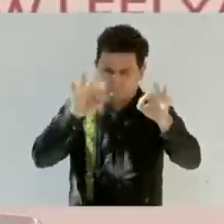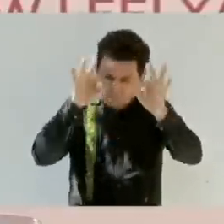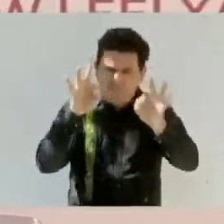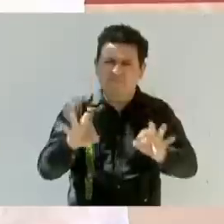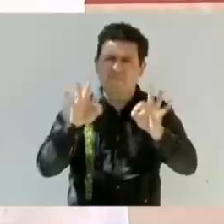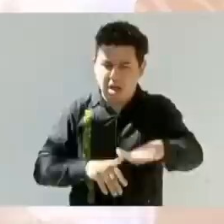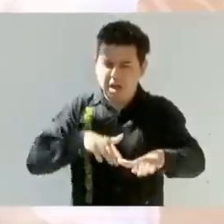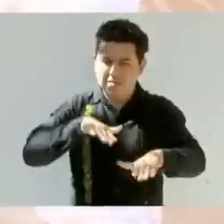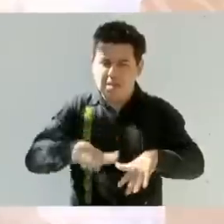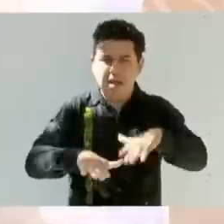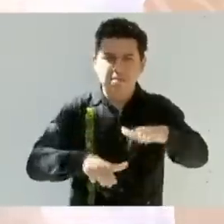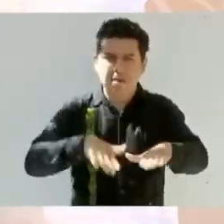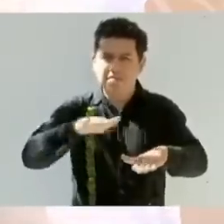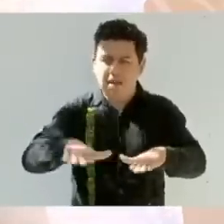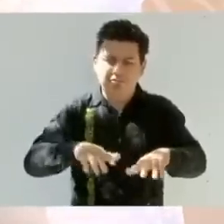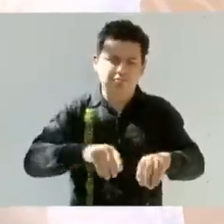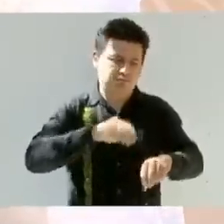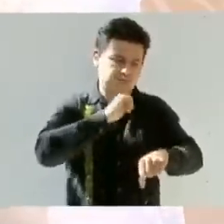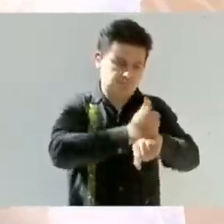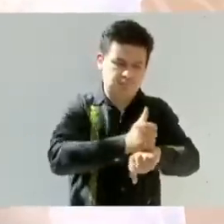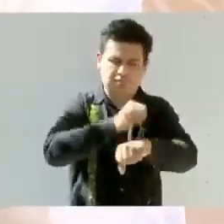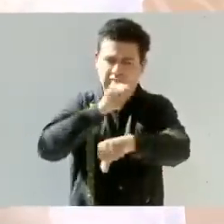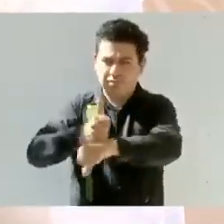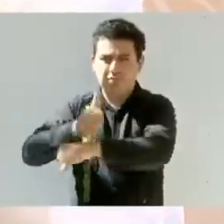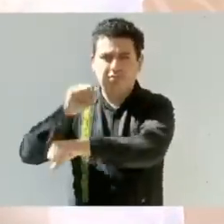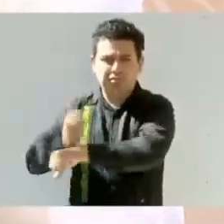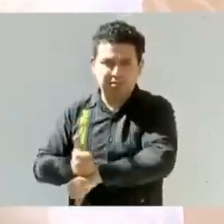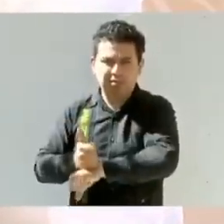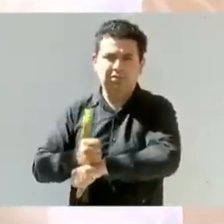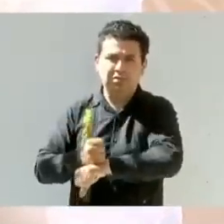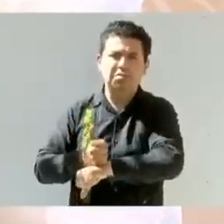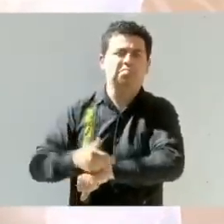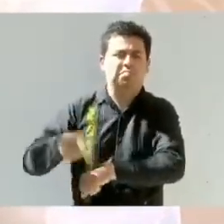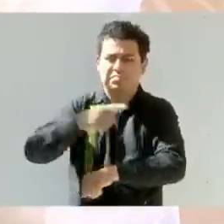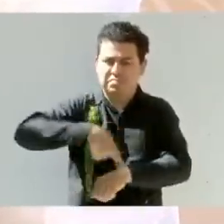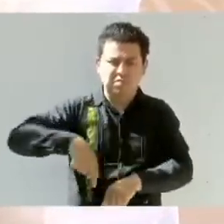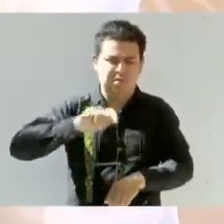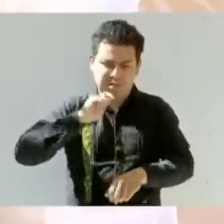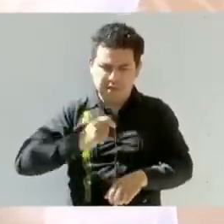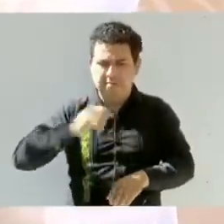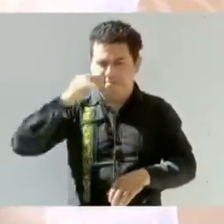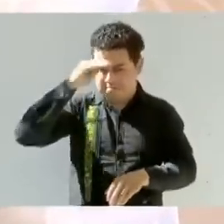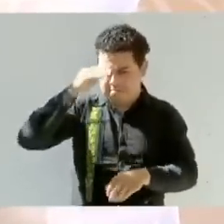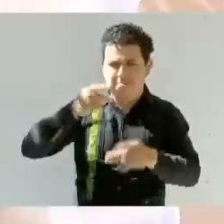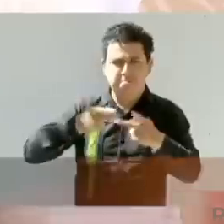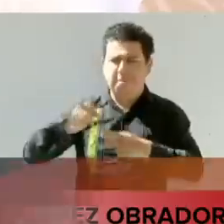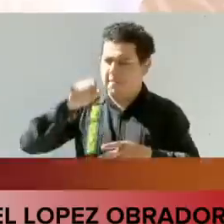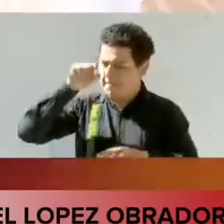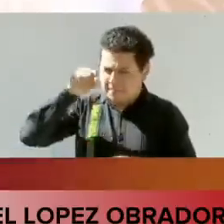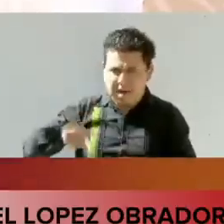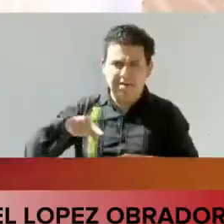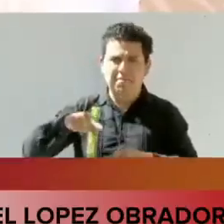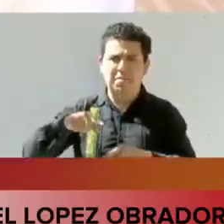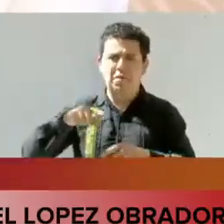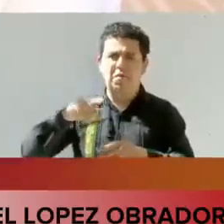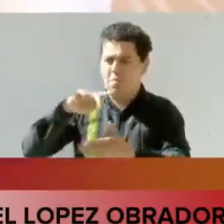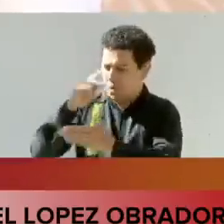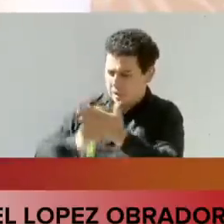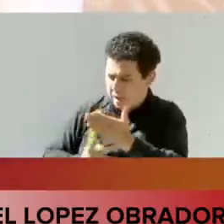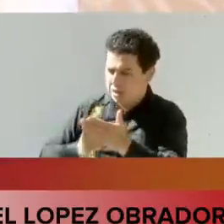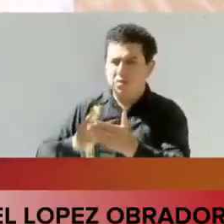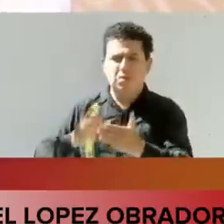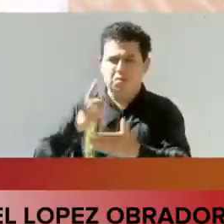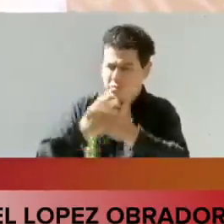calidad. Vamos a seguir aplicando la fórmula que nos